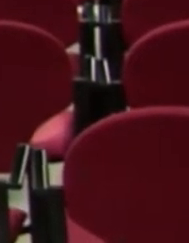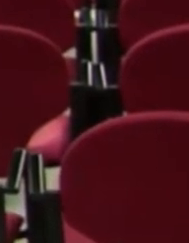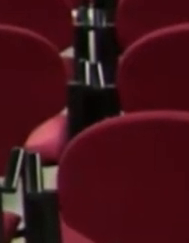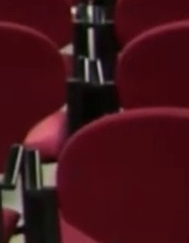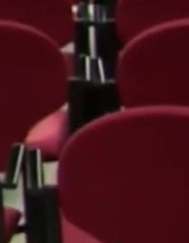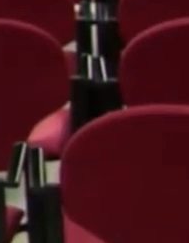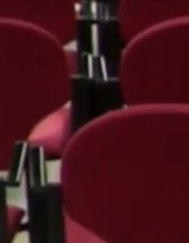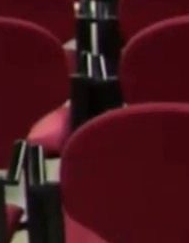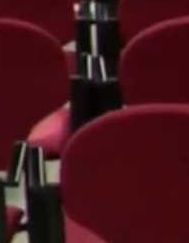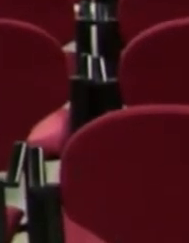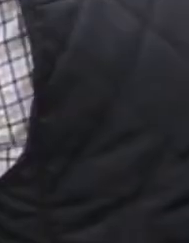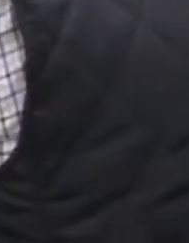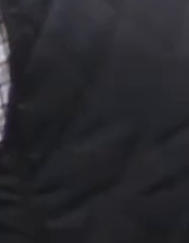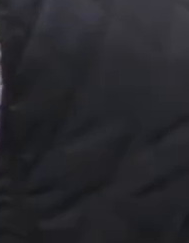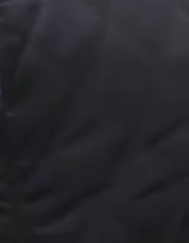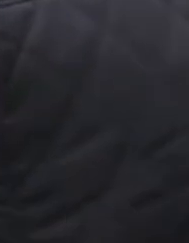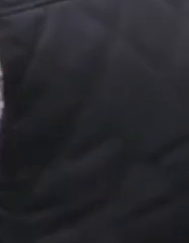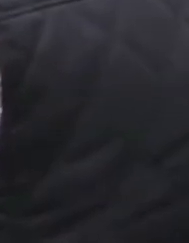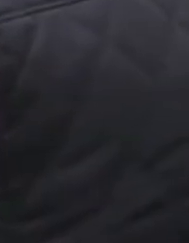sería transformador también para la ciudad.